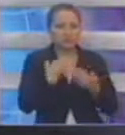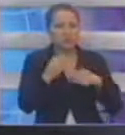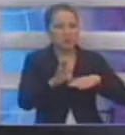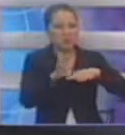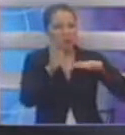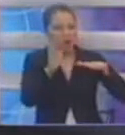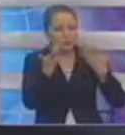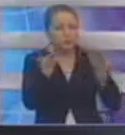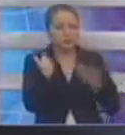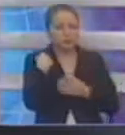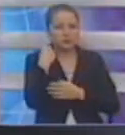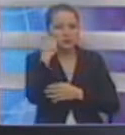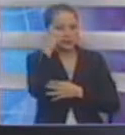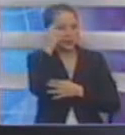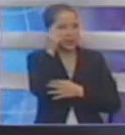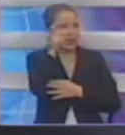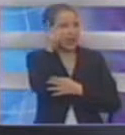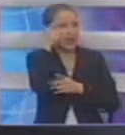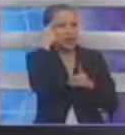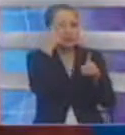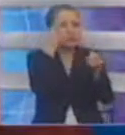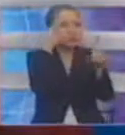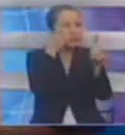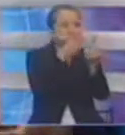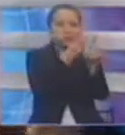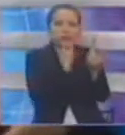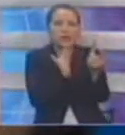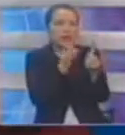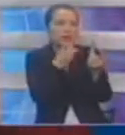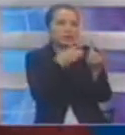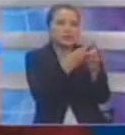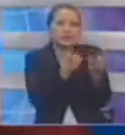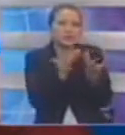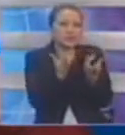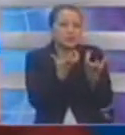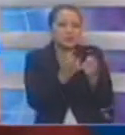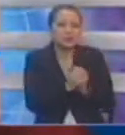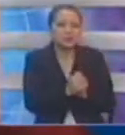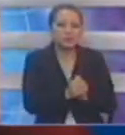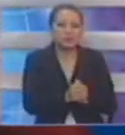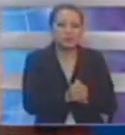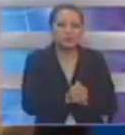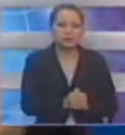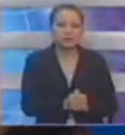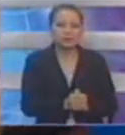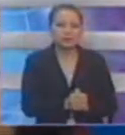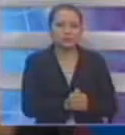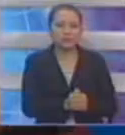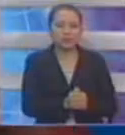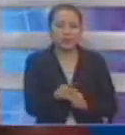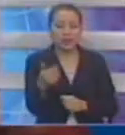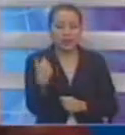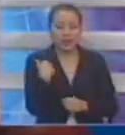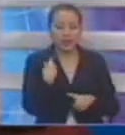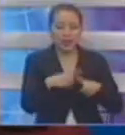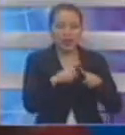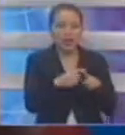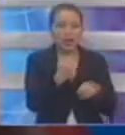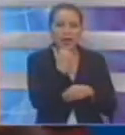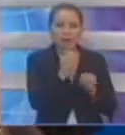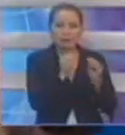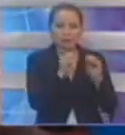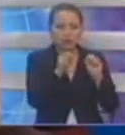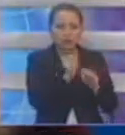Estado, idealizando a un gran líder, que es muy mediático, que seguramente tiene al parecer las recetas indispensables